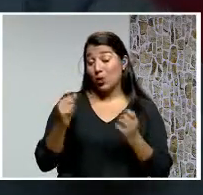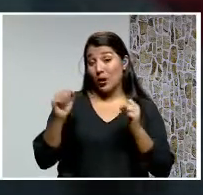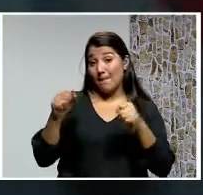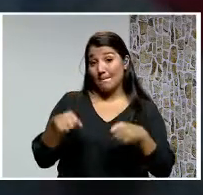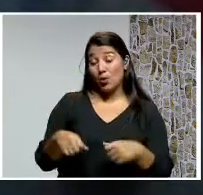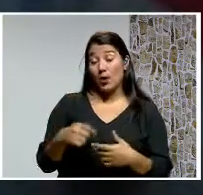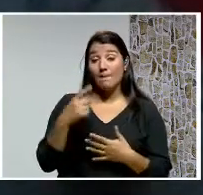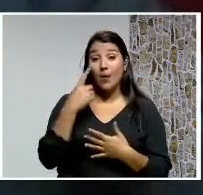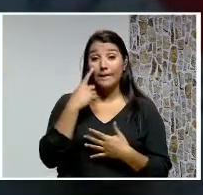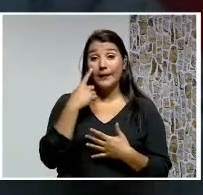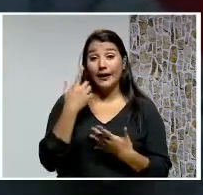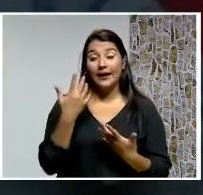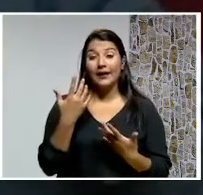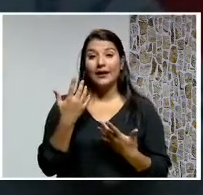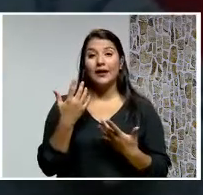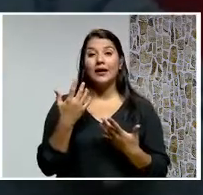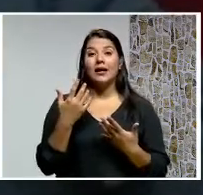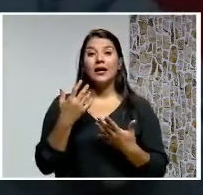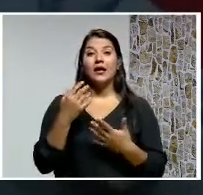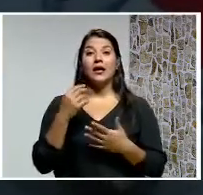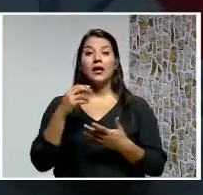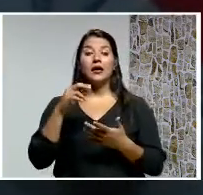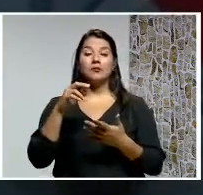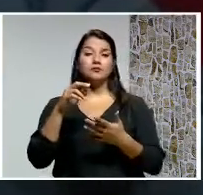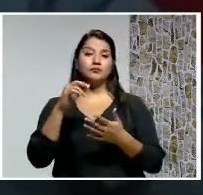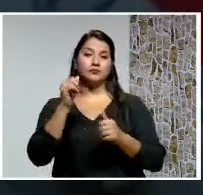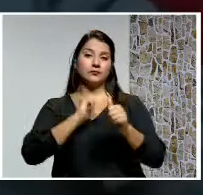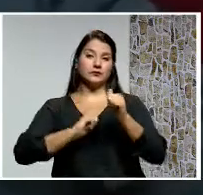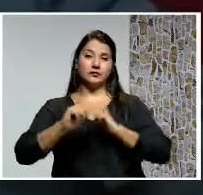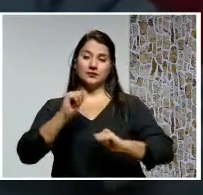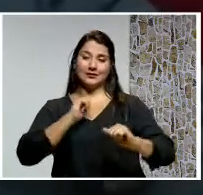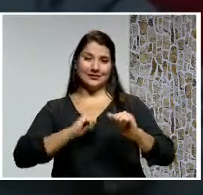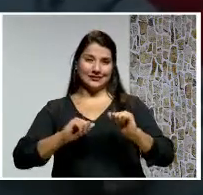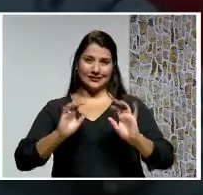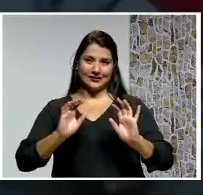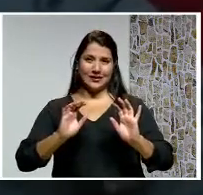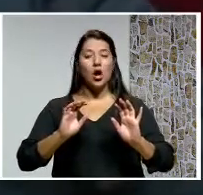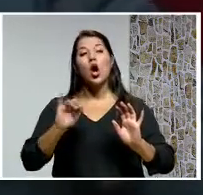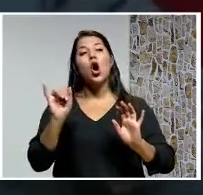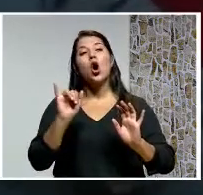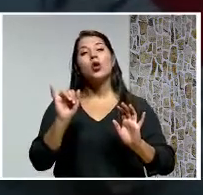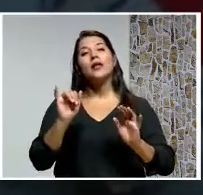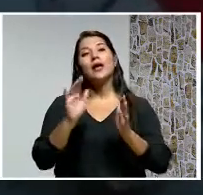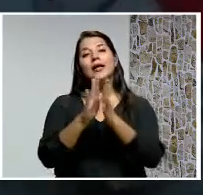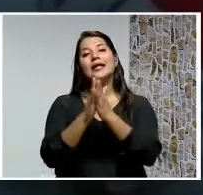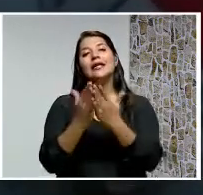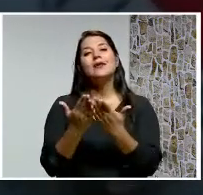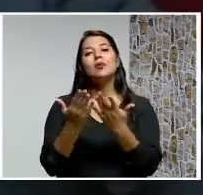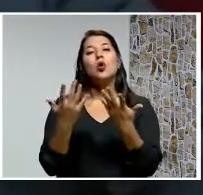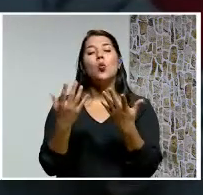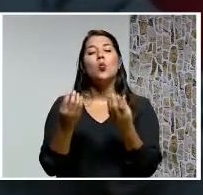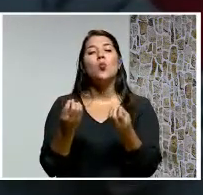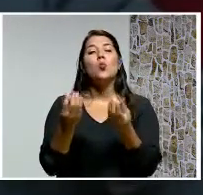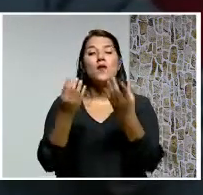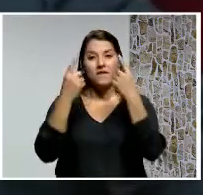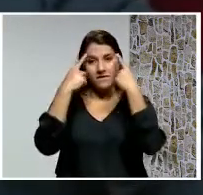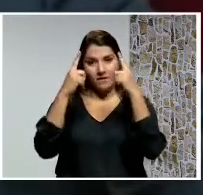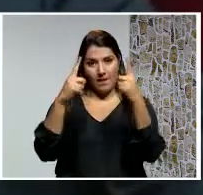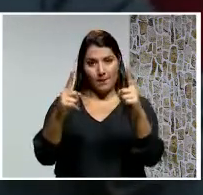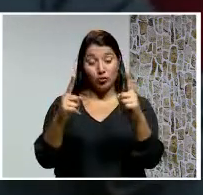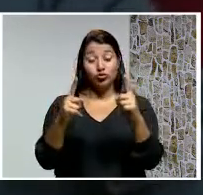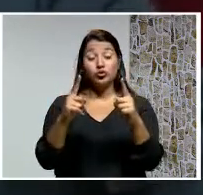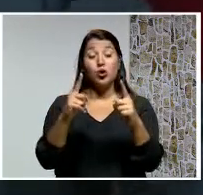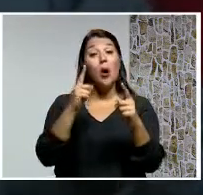versiones contemporáneas de clásicos. Entonces vamos a tener La Señora y la Criada, que es un clásico de Calderón, interpretado por la